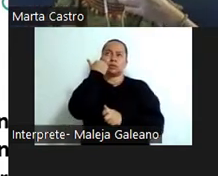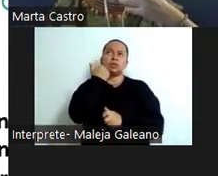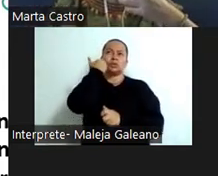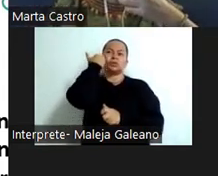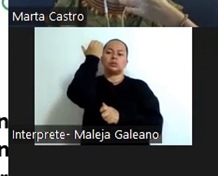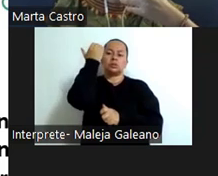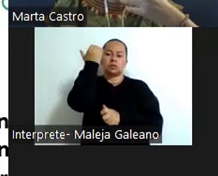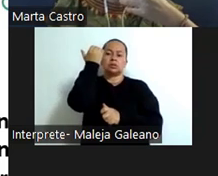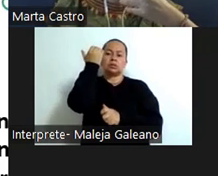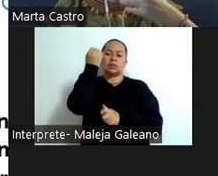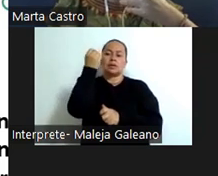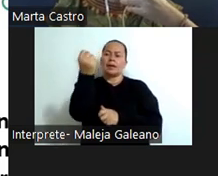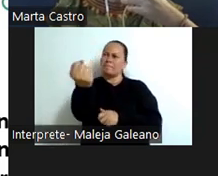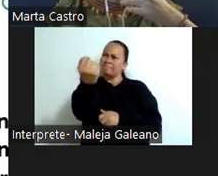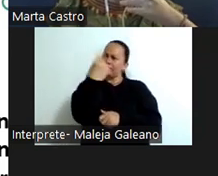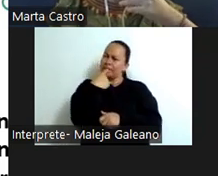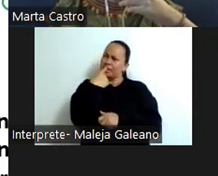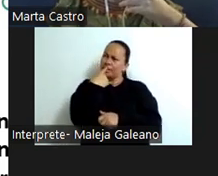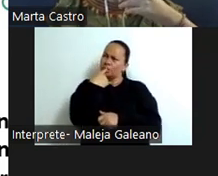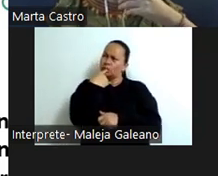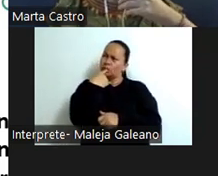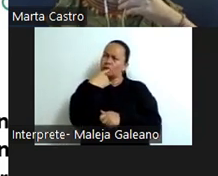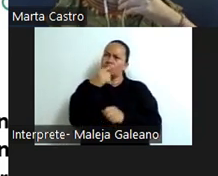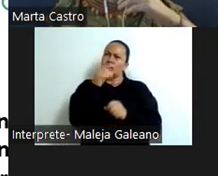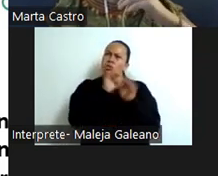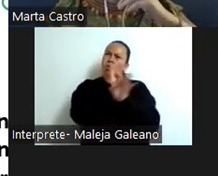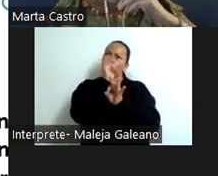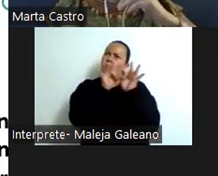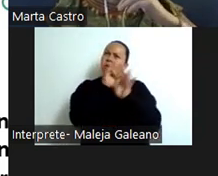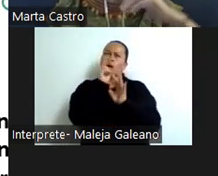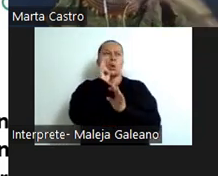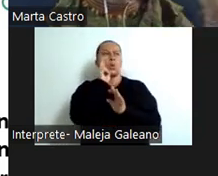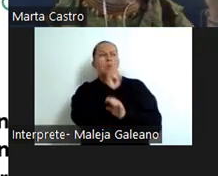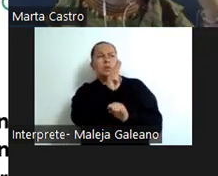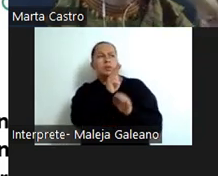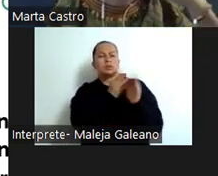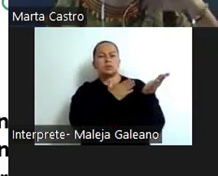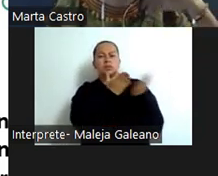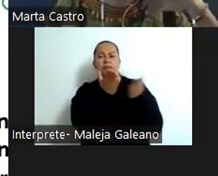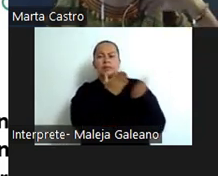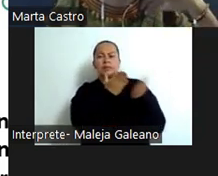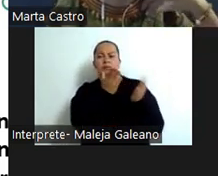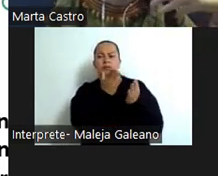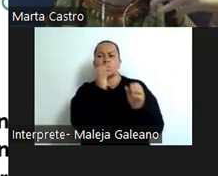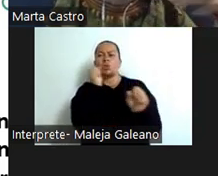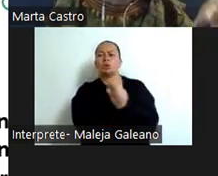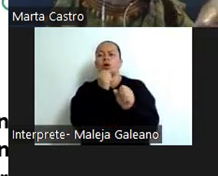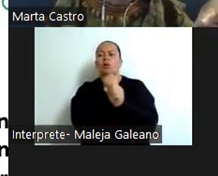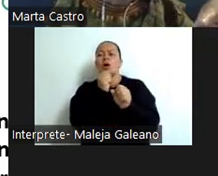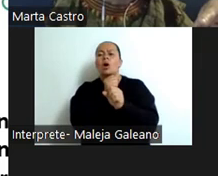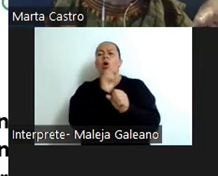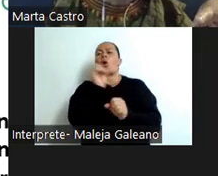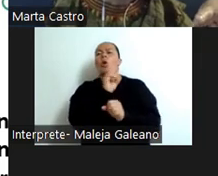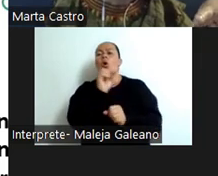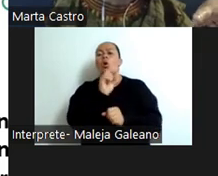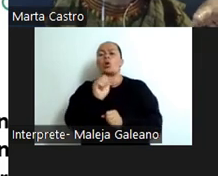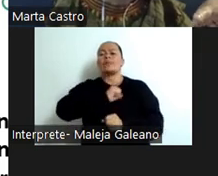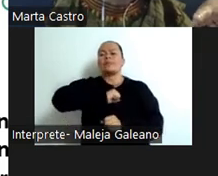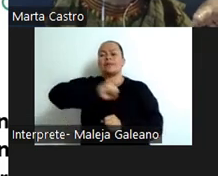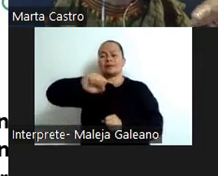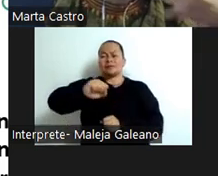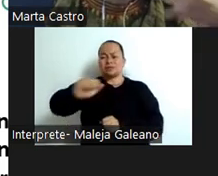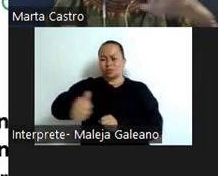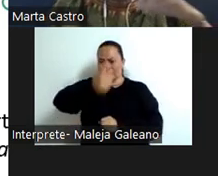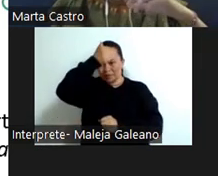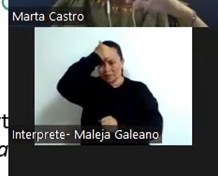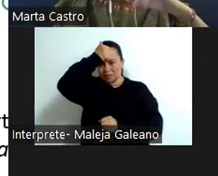Eh si el cuidado es visto como un servicio un trabajo o un derecho fundamental siguiente diapositiva